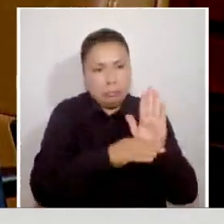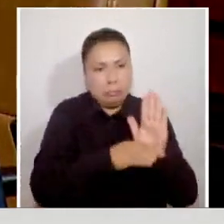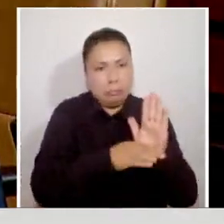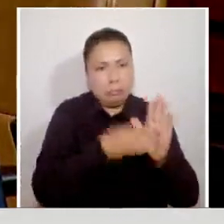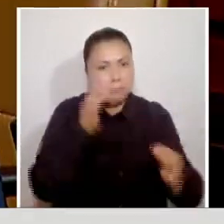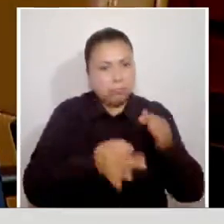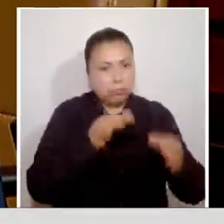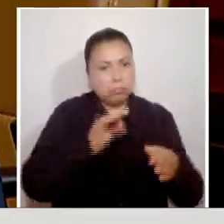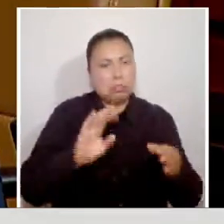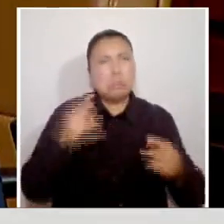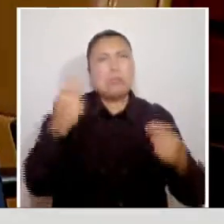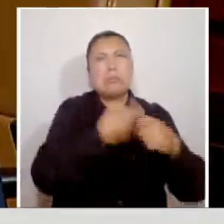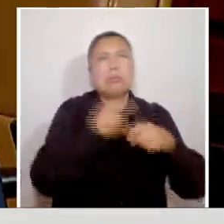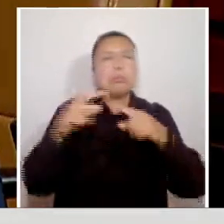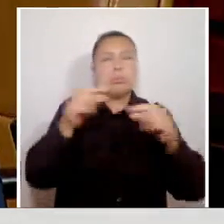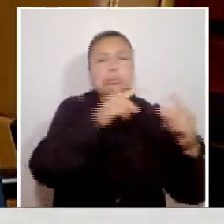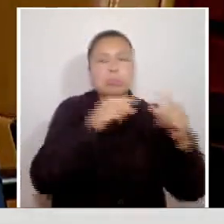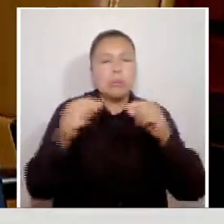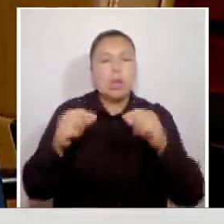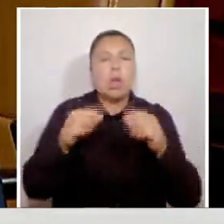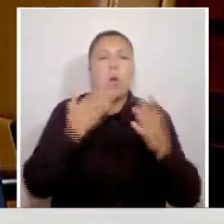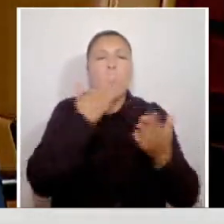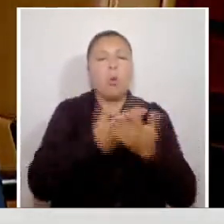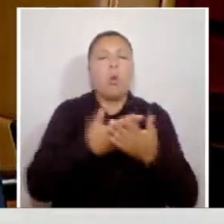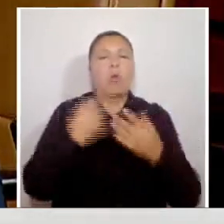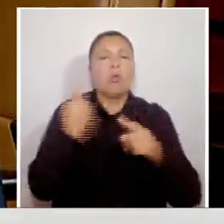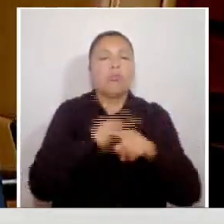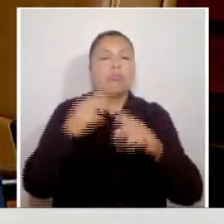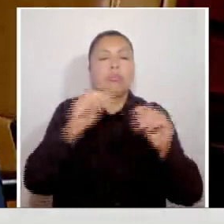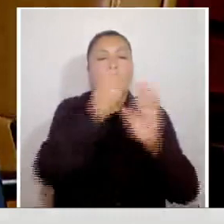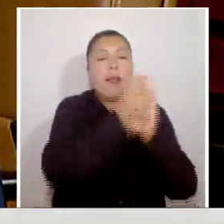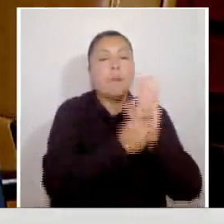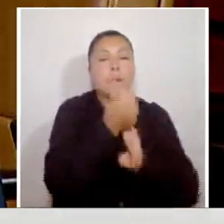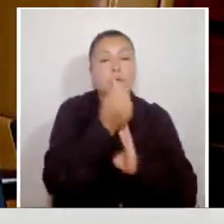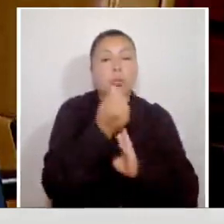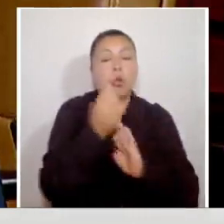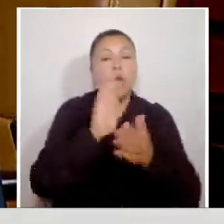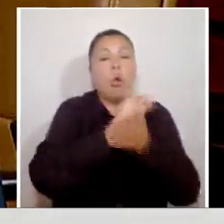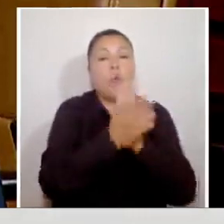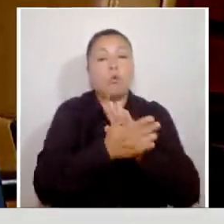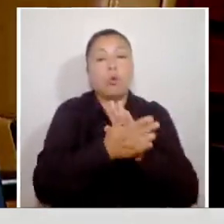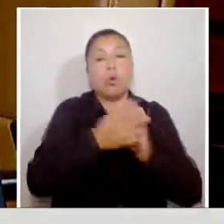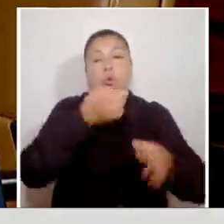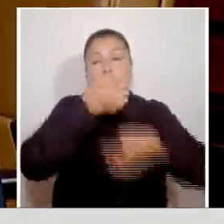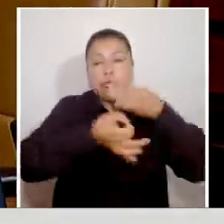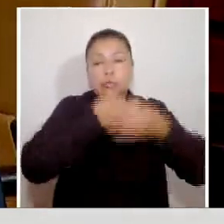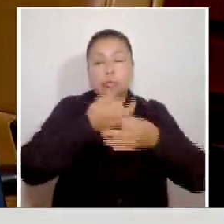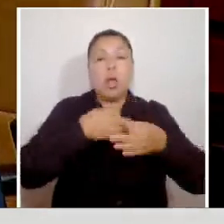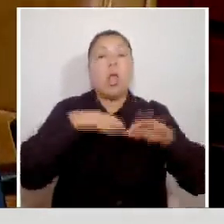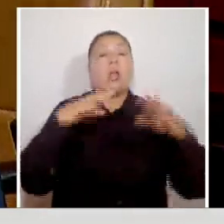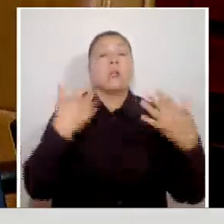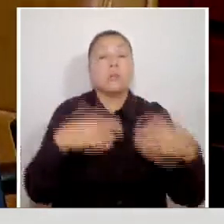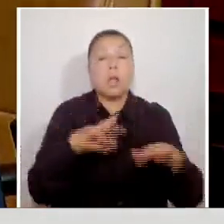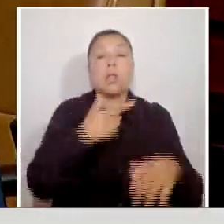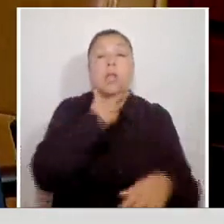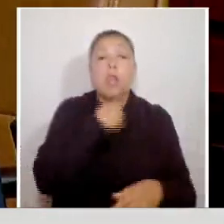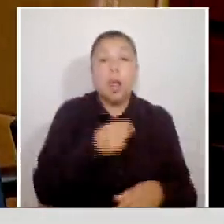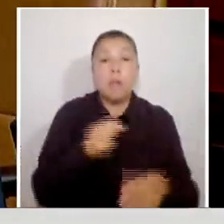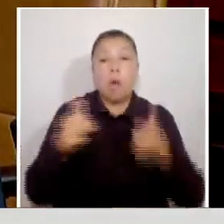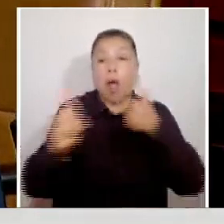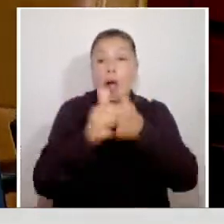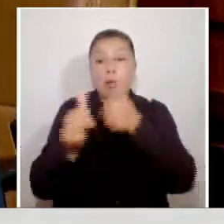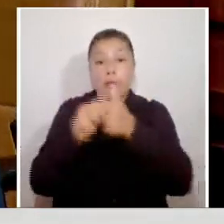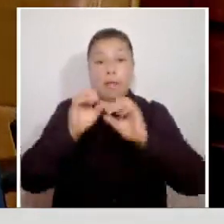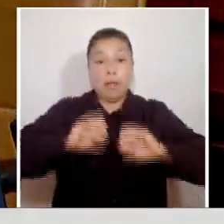tener discusiones excepcionales cada vez que discutimos el presupuesto por todo lo anterior y porque Además queremos poner a los asistentes